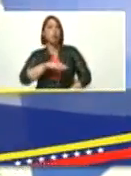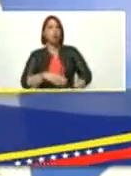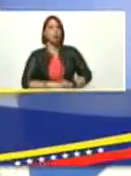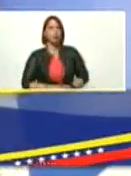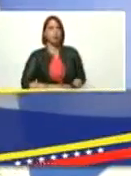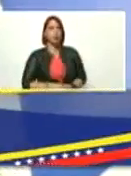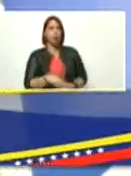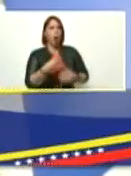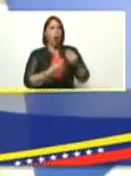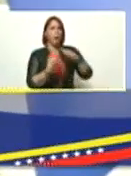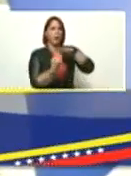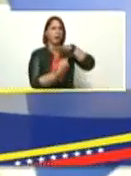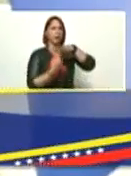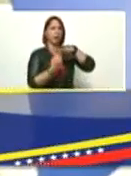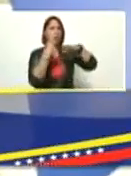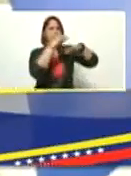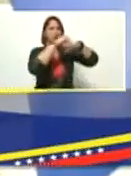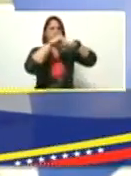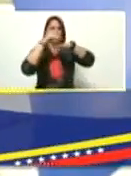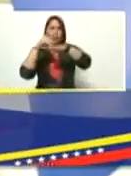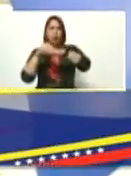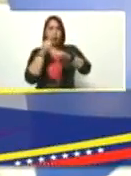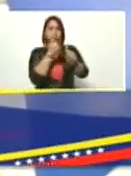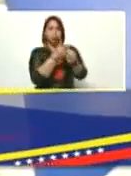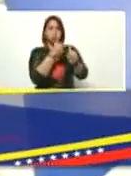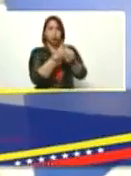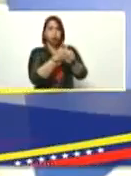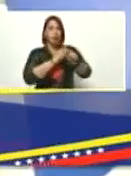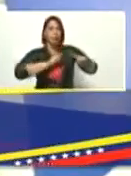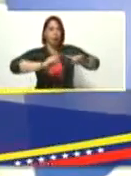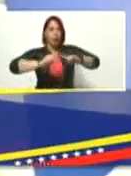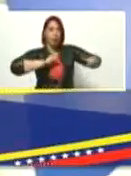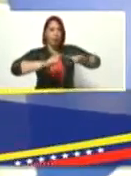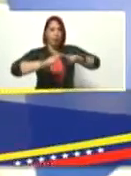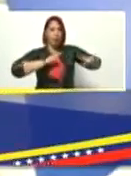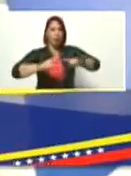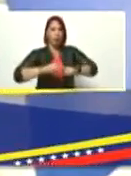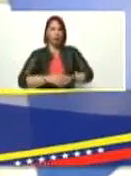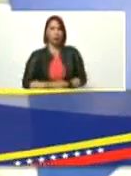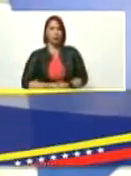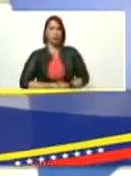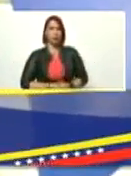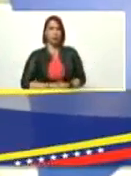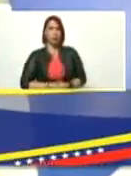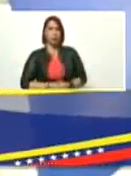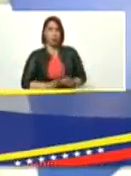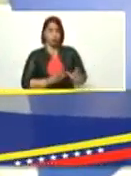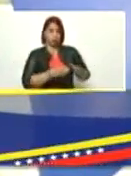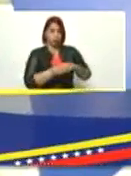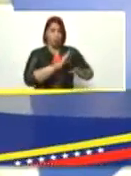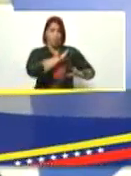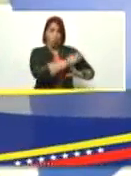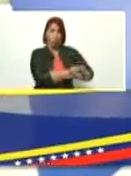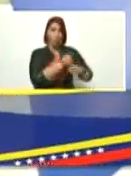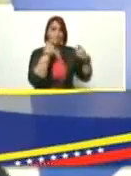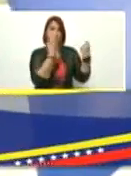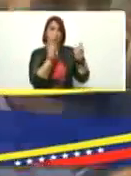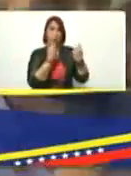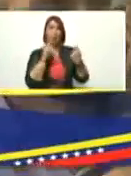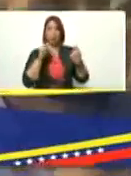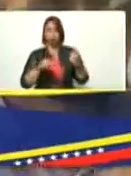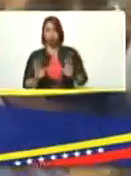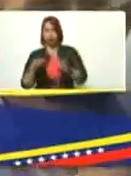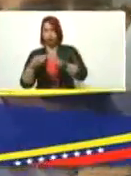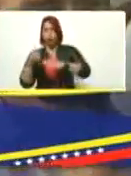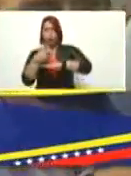una instancia consultiva de asesoramiento y coordinación entre el poder popular y el gobierno